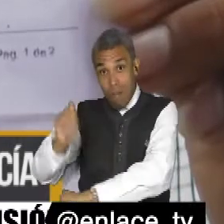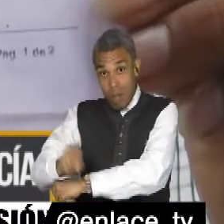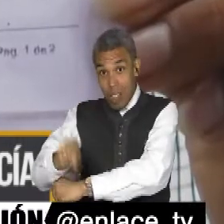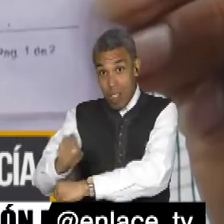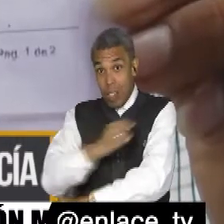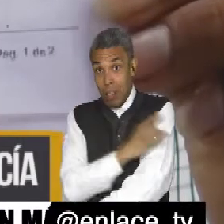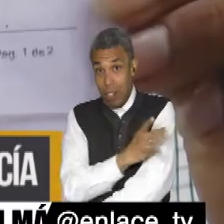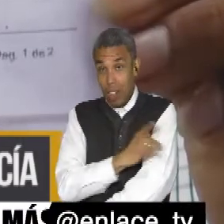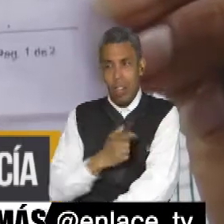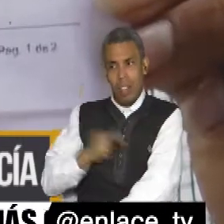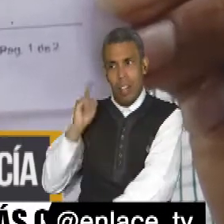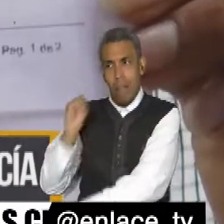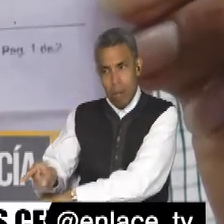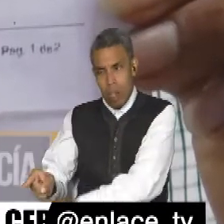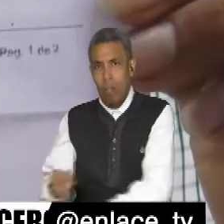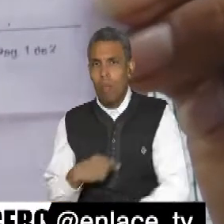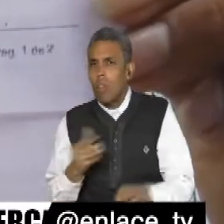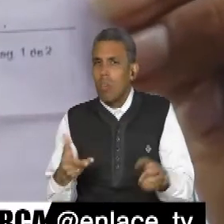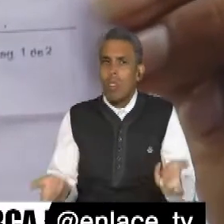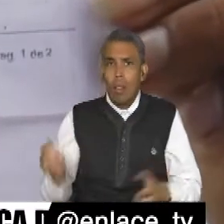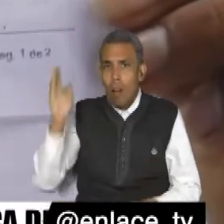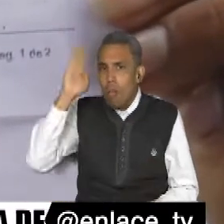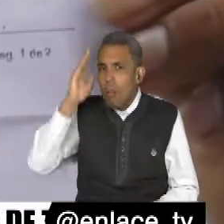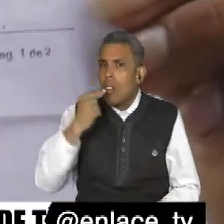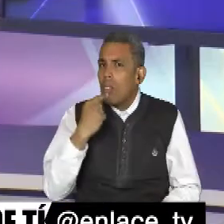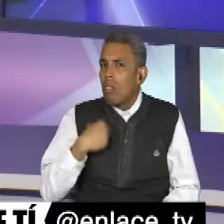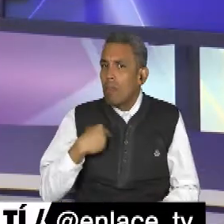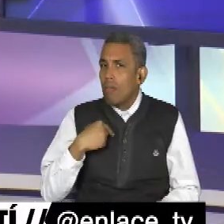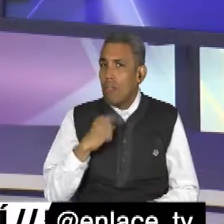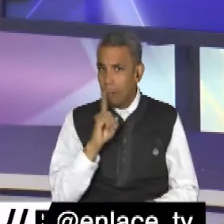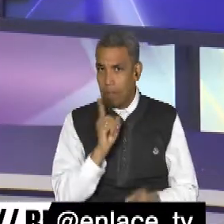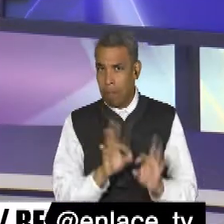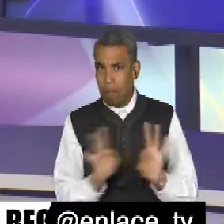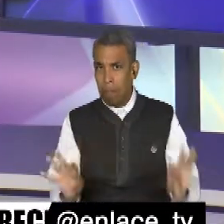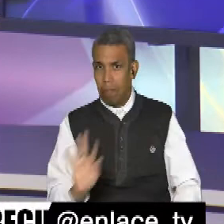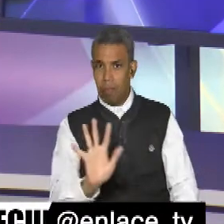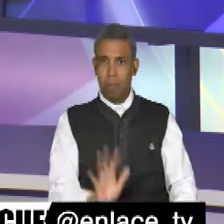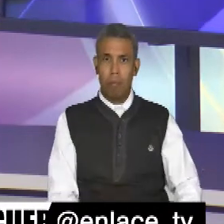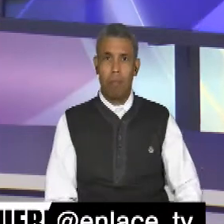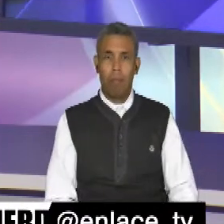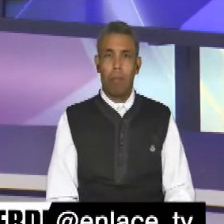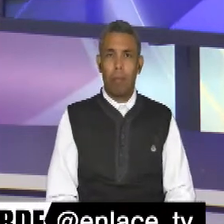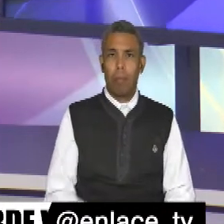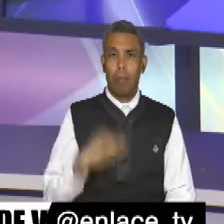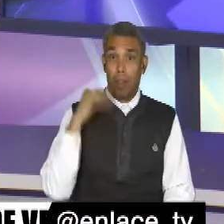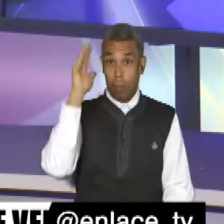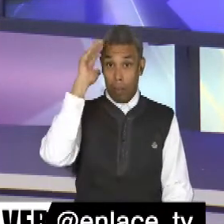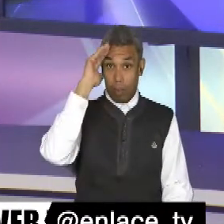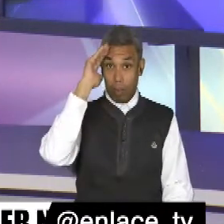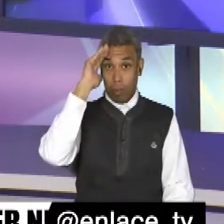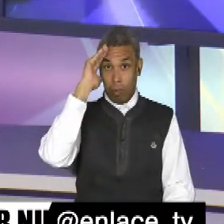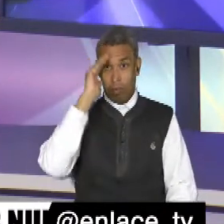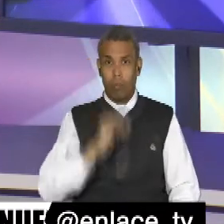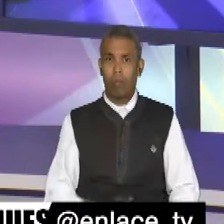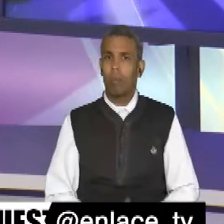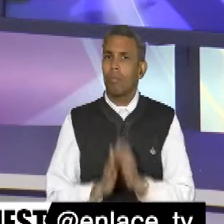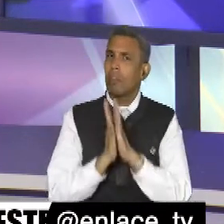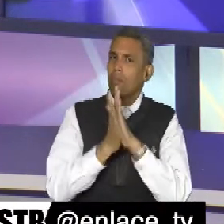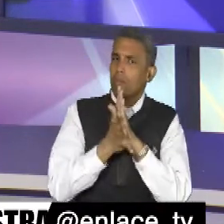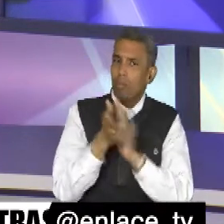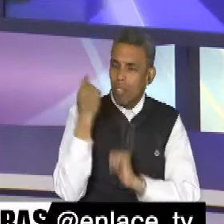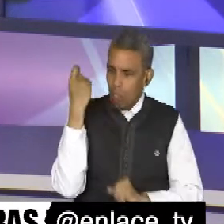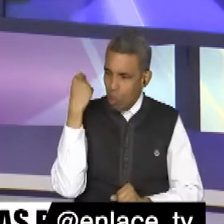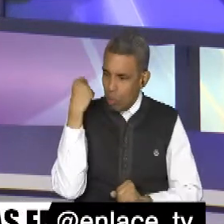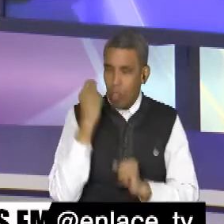a este presunto caso de abuso de autoridad. Precisamente la policía del Magdalena Medio se pronunció hace pocos